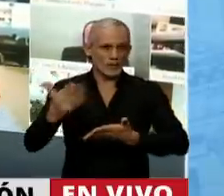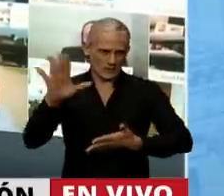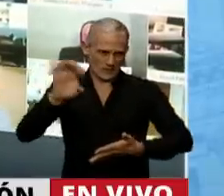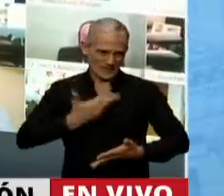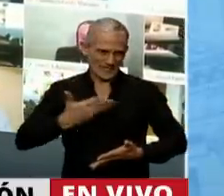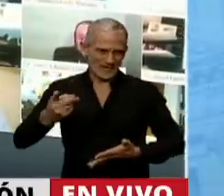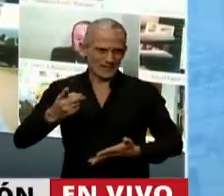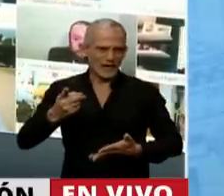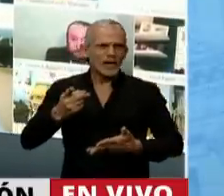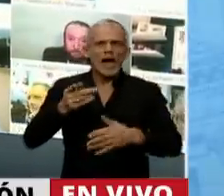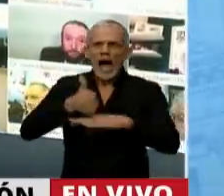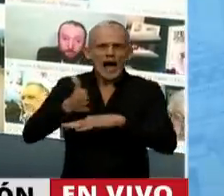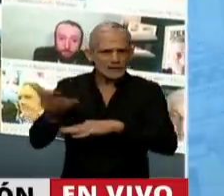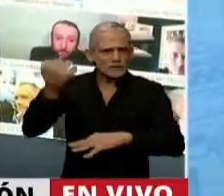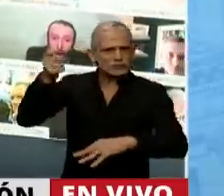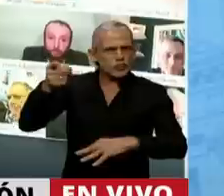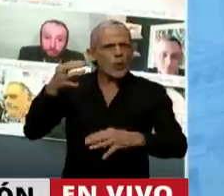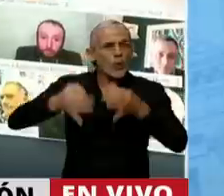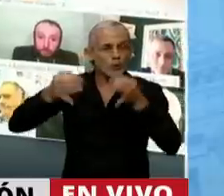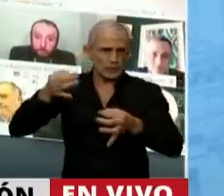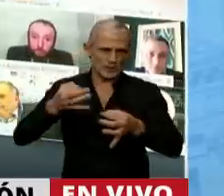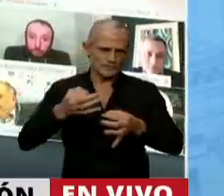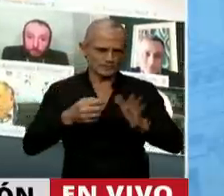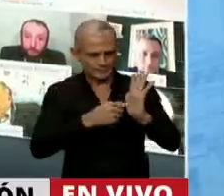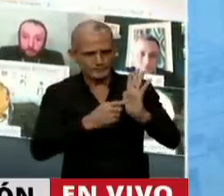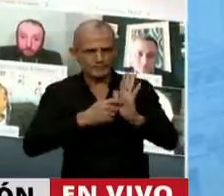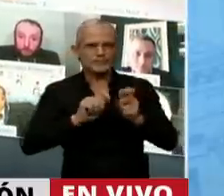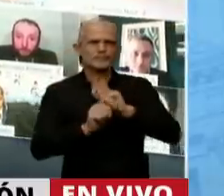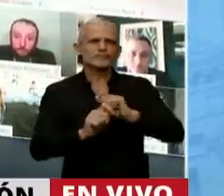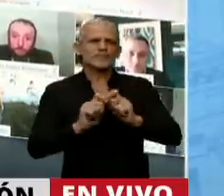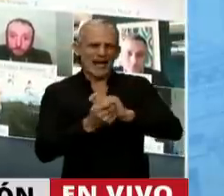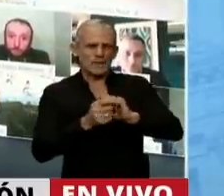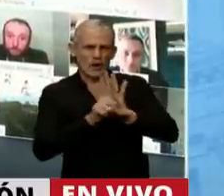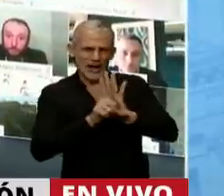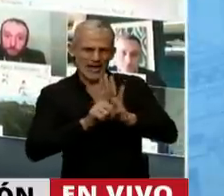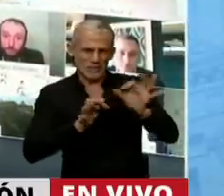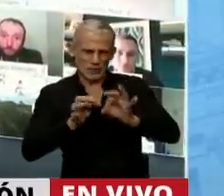principal de la reforma que estamos emprendiendo y que queremos que se discuta en esta casa.